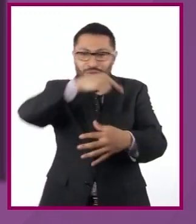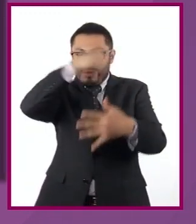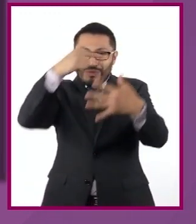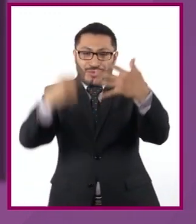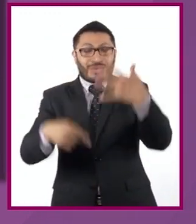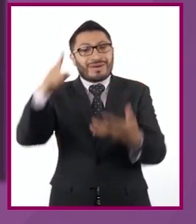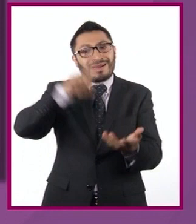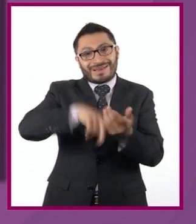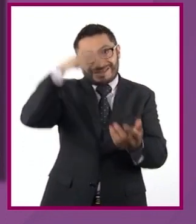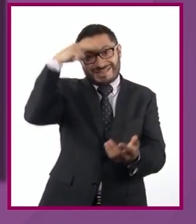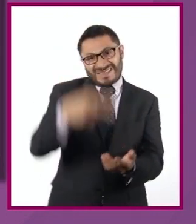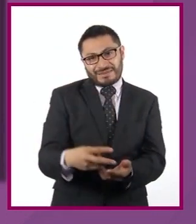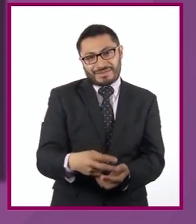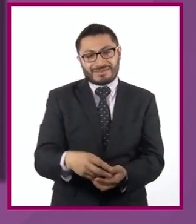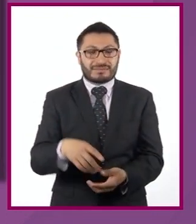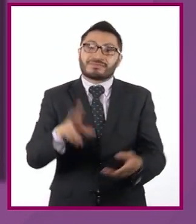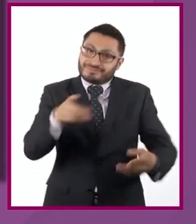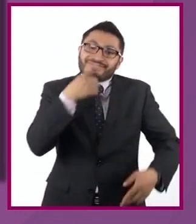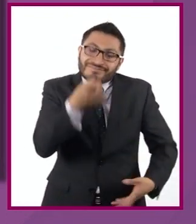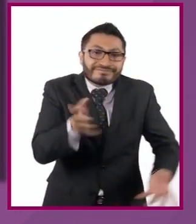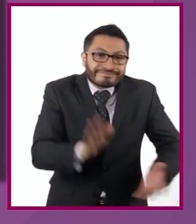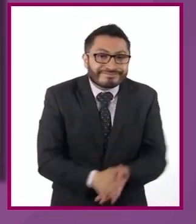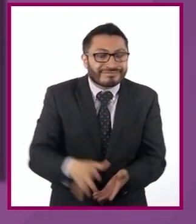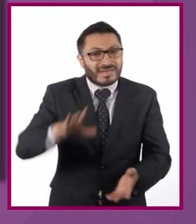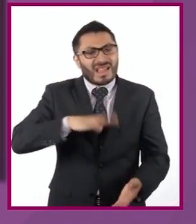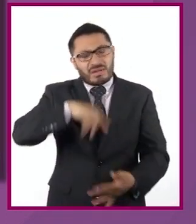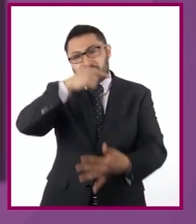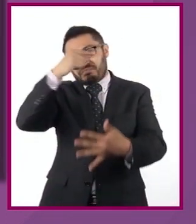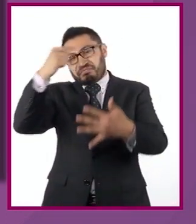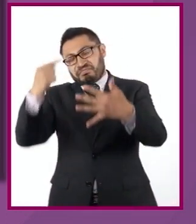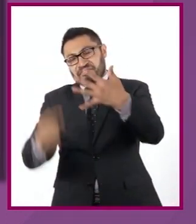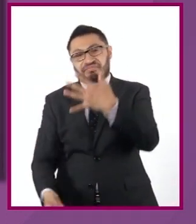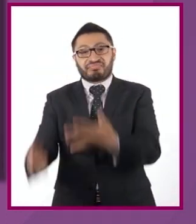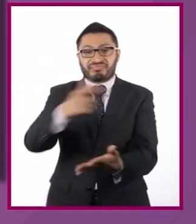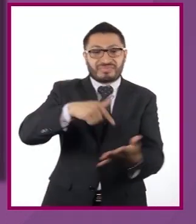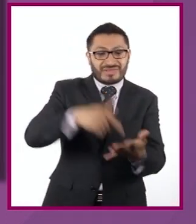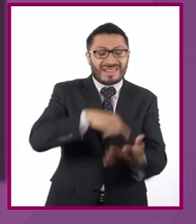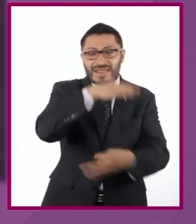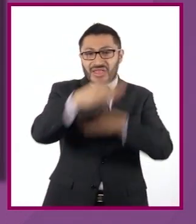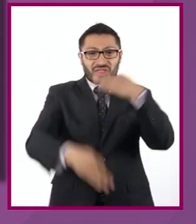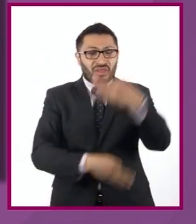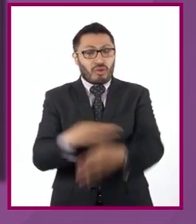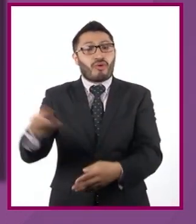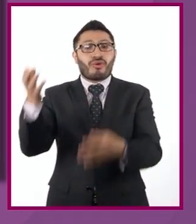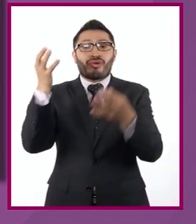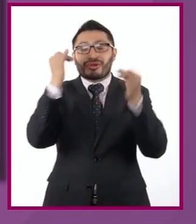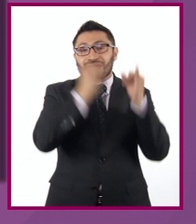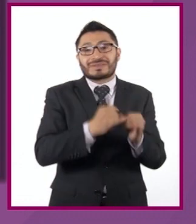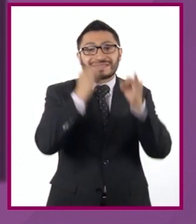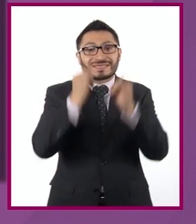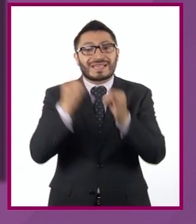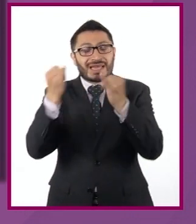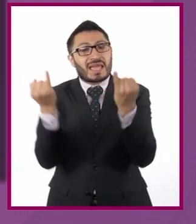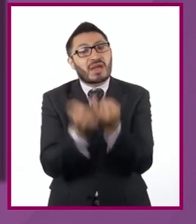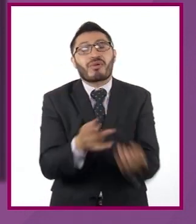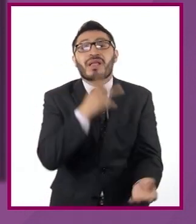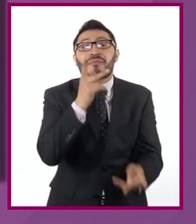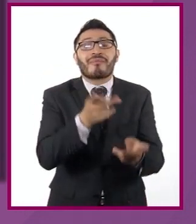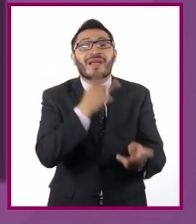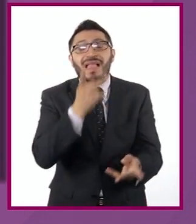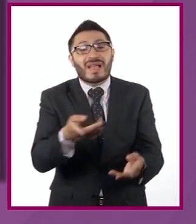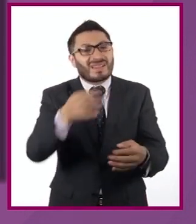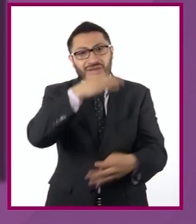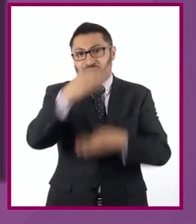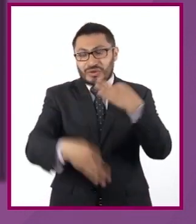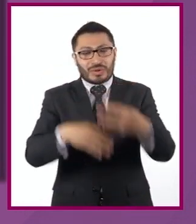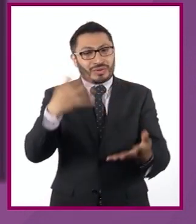cultural. No te digo, aquí hay de todos los lugares, todos somos peculiares. Como las palabras, todos tenemos mucha